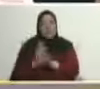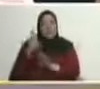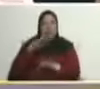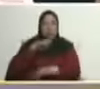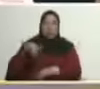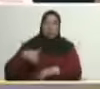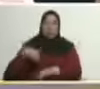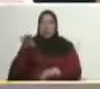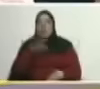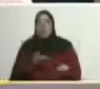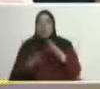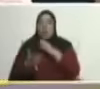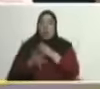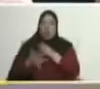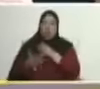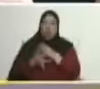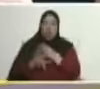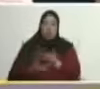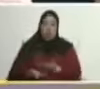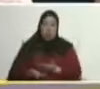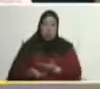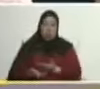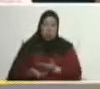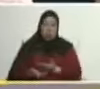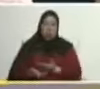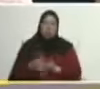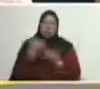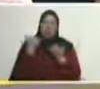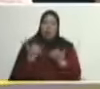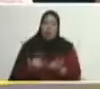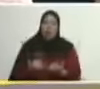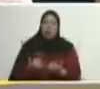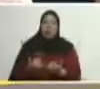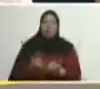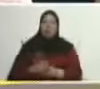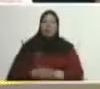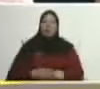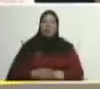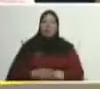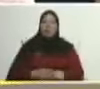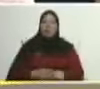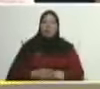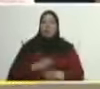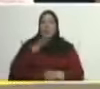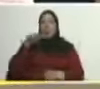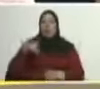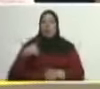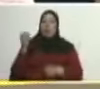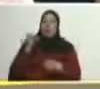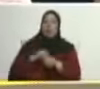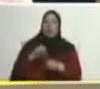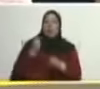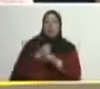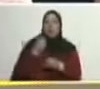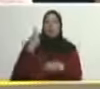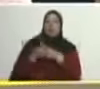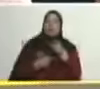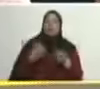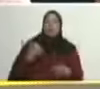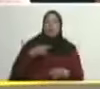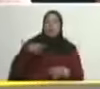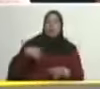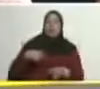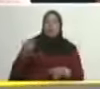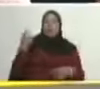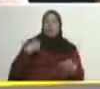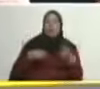De nuestra ciencia y nuestra tecnología, de tal manera que no simplemente regalemos esos